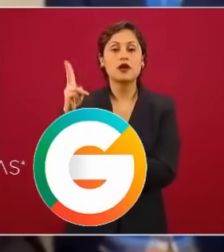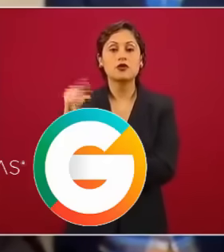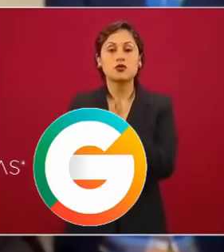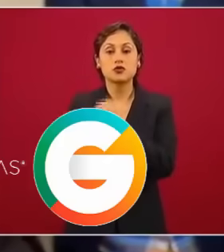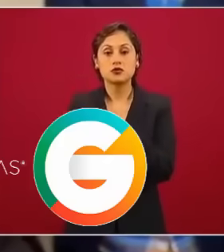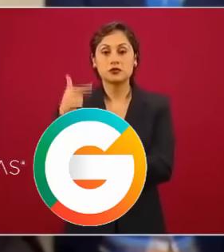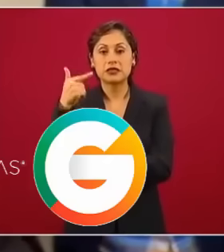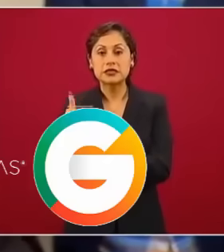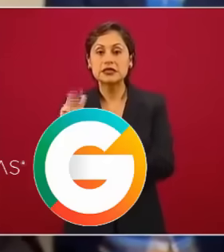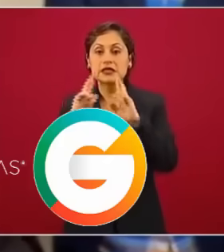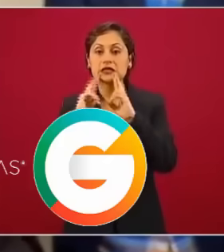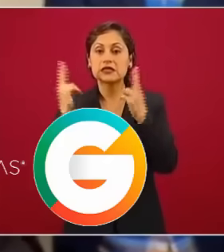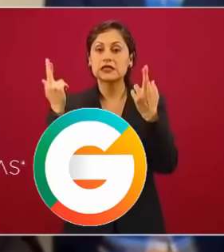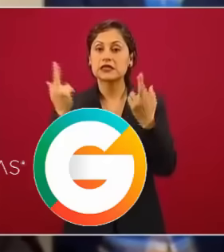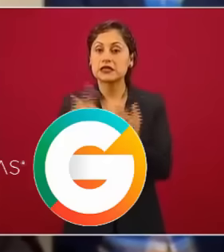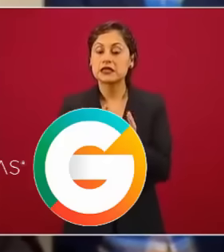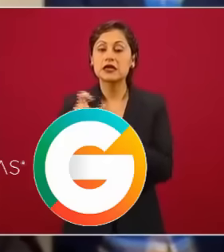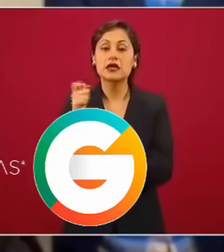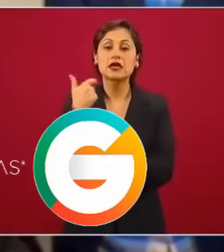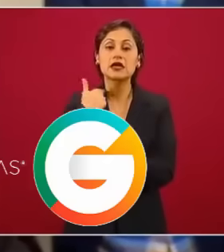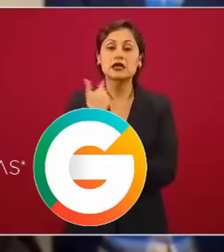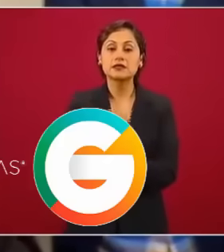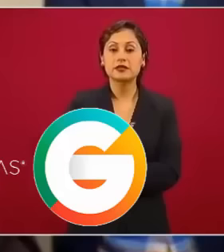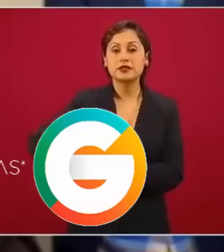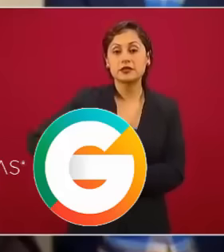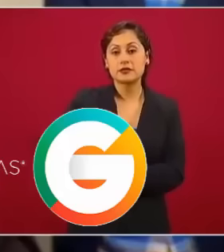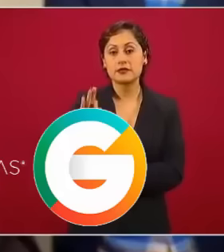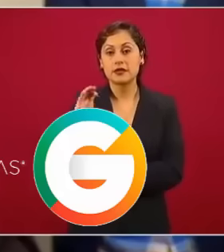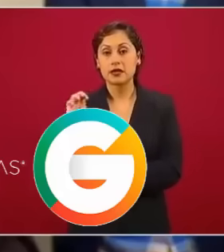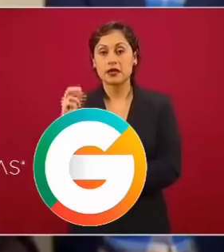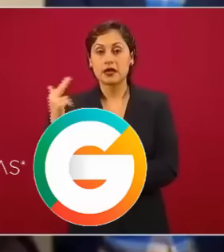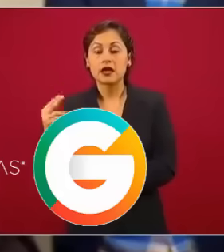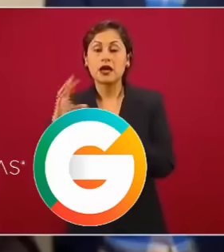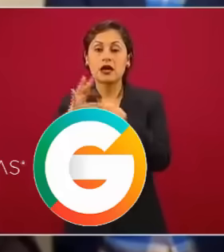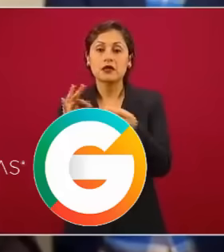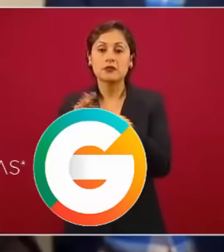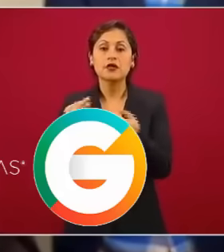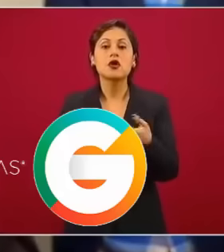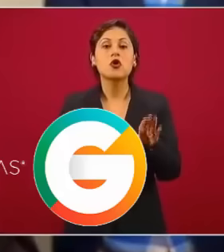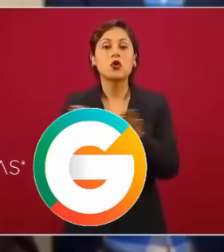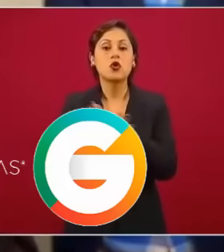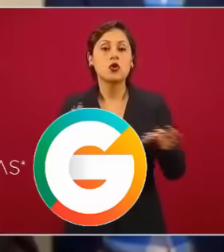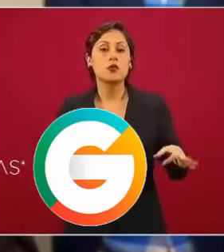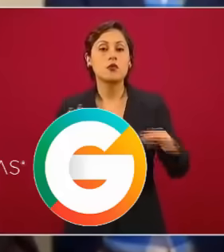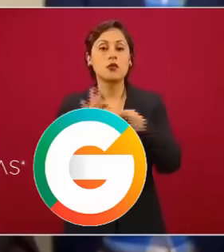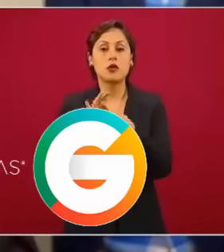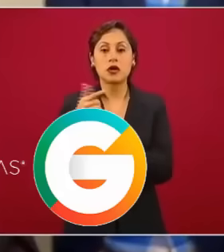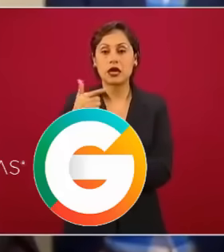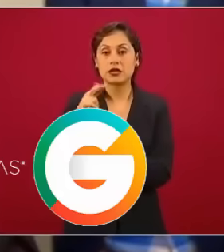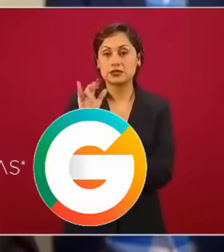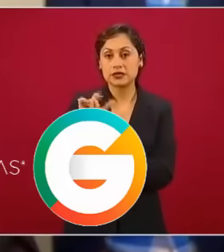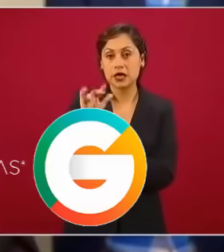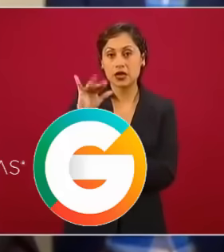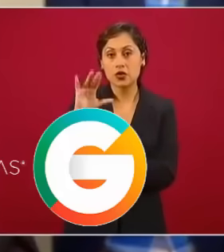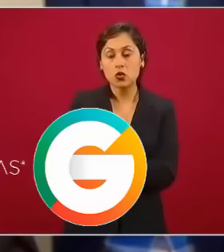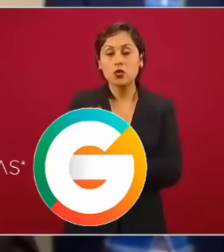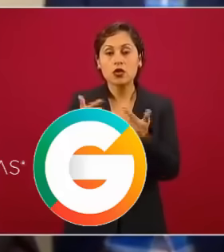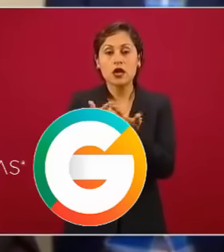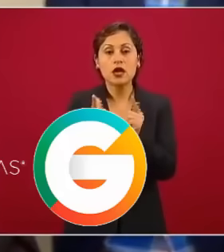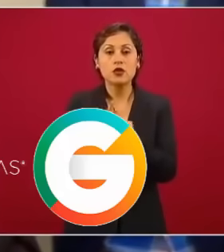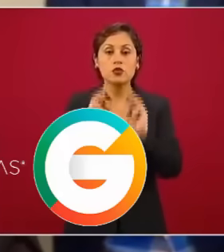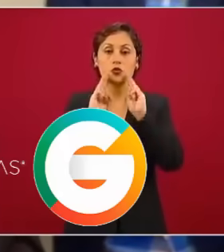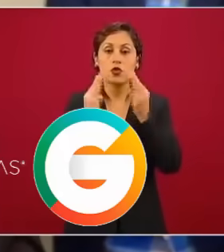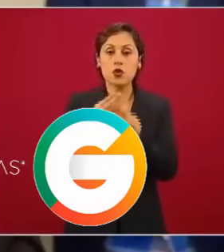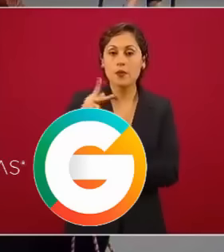2007 informó al expresidente Felipe Calderón de los vínculos de Genaro García Luna con el cártel del Pacífico, o sea, con el cártel del Chapo